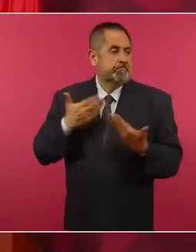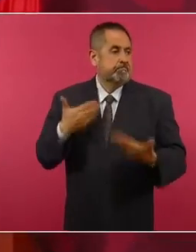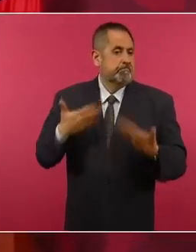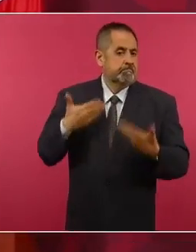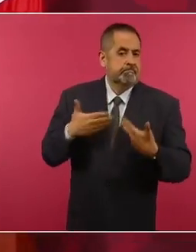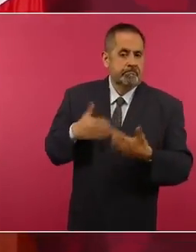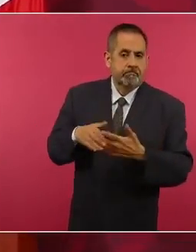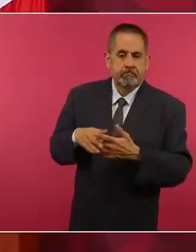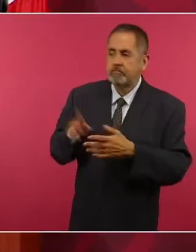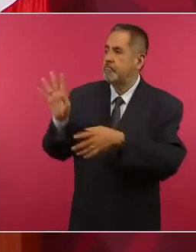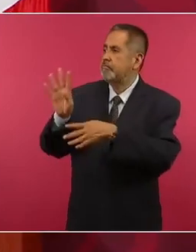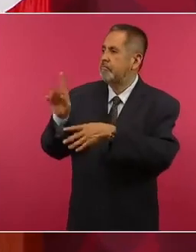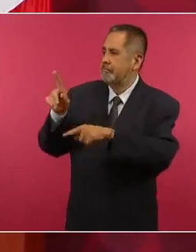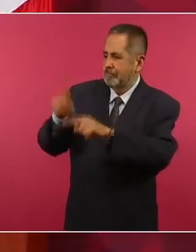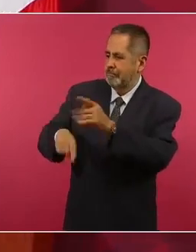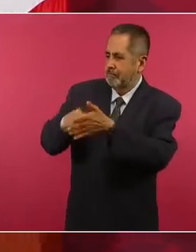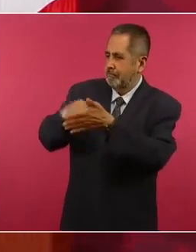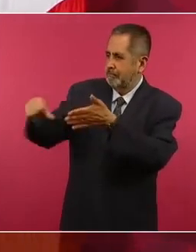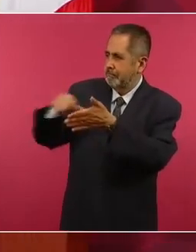está borrado,